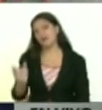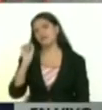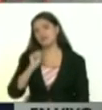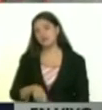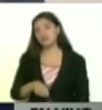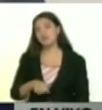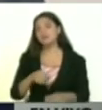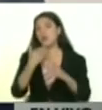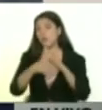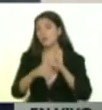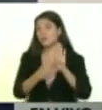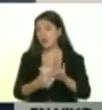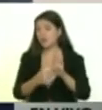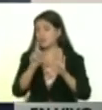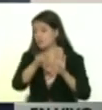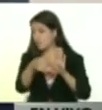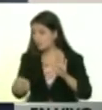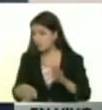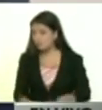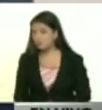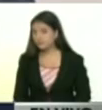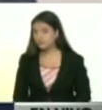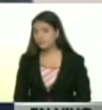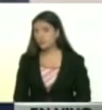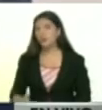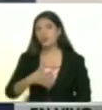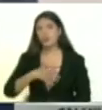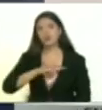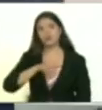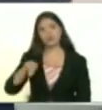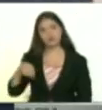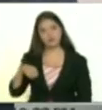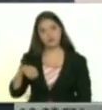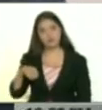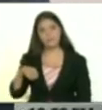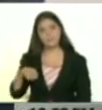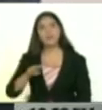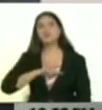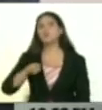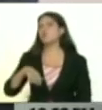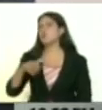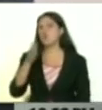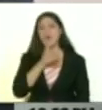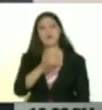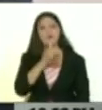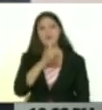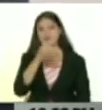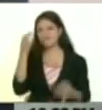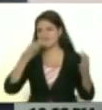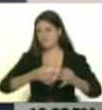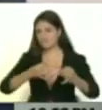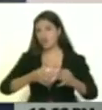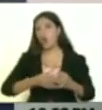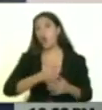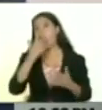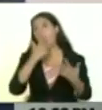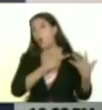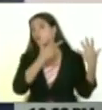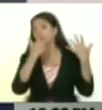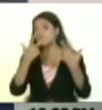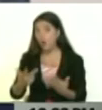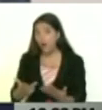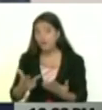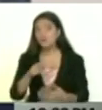esa tabla. Nosotros lo tienen allí en información gráfica, primer acuerdo de OPEP en 8 años,